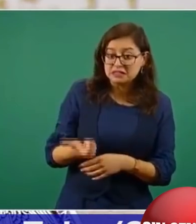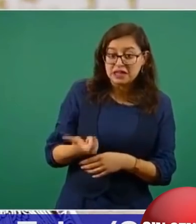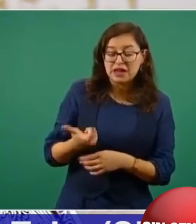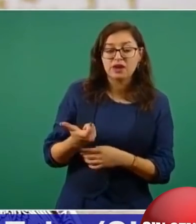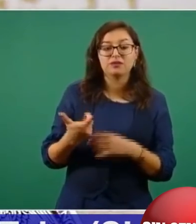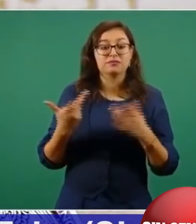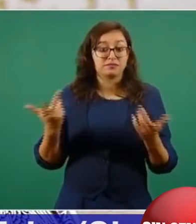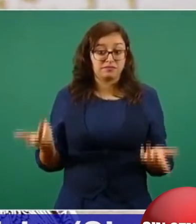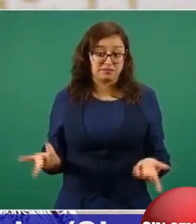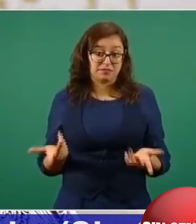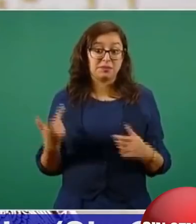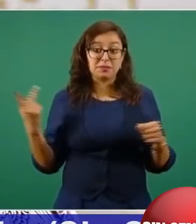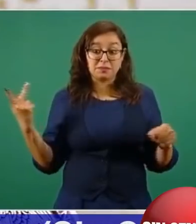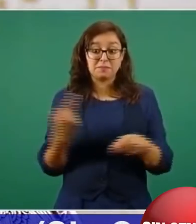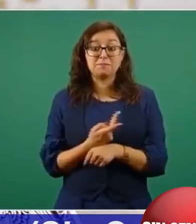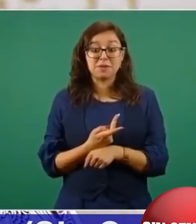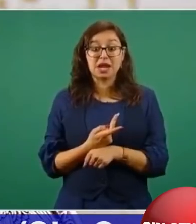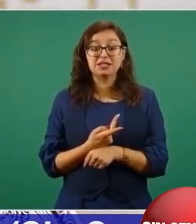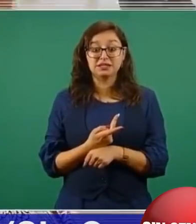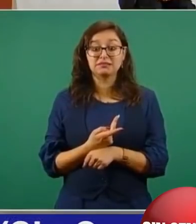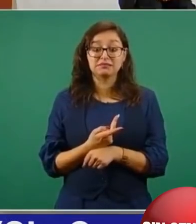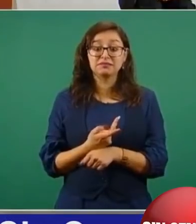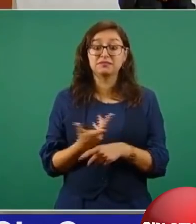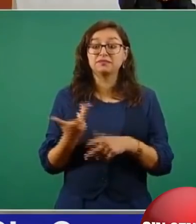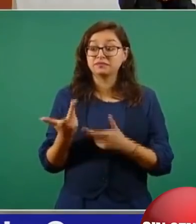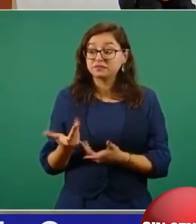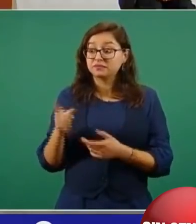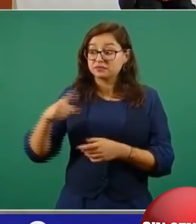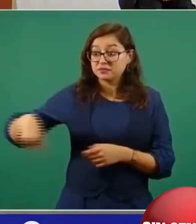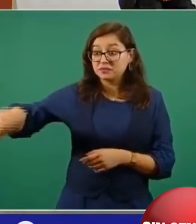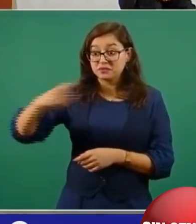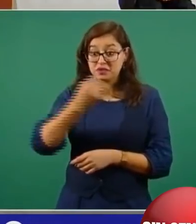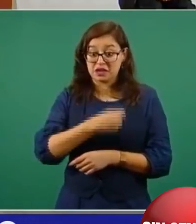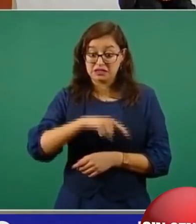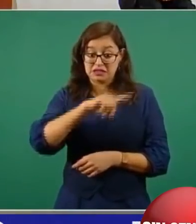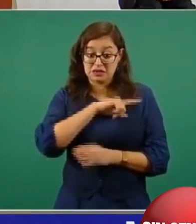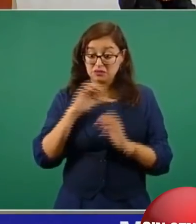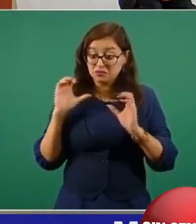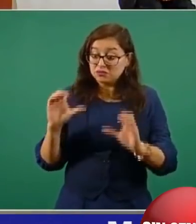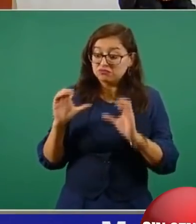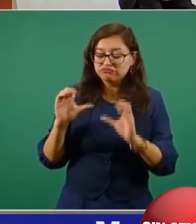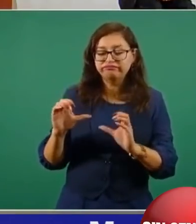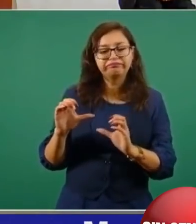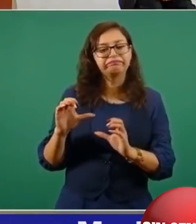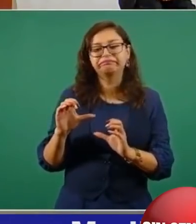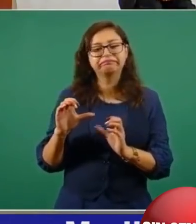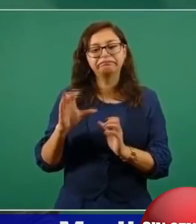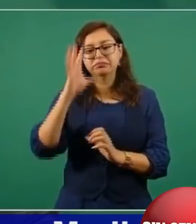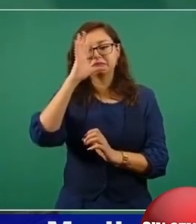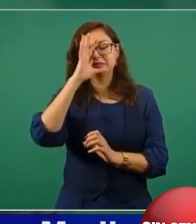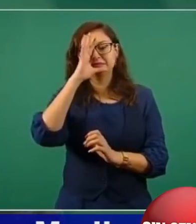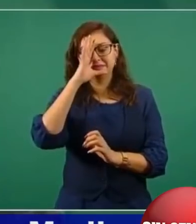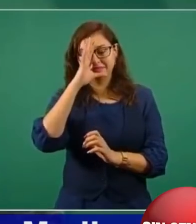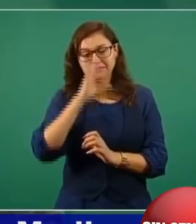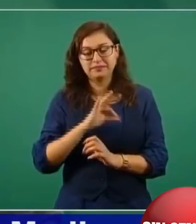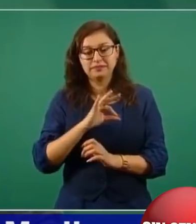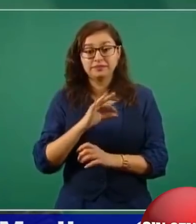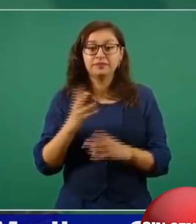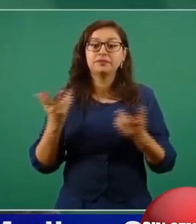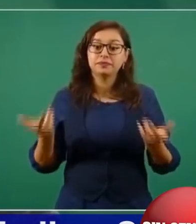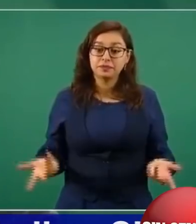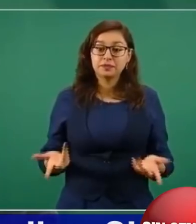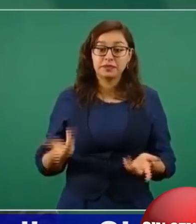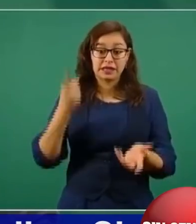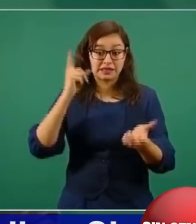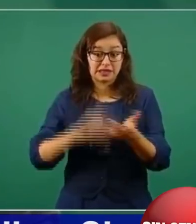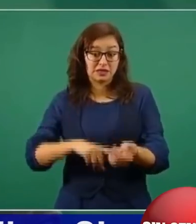eso impone restricciones para el cuidado de la salud. Entonces, esta obviedad de la salud pública, conocida